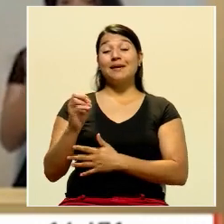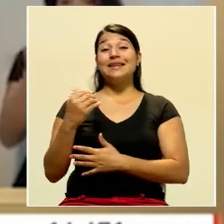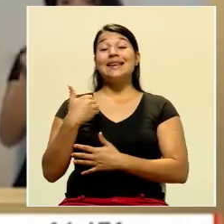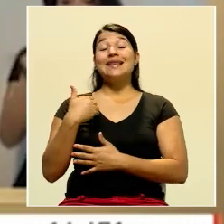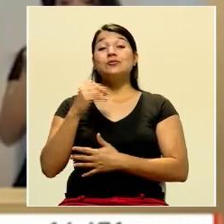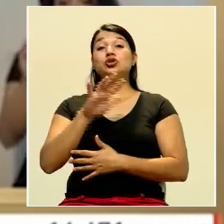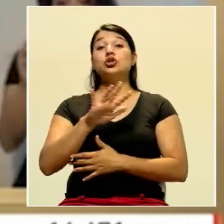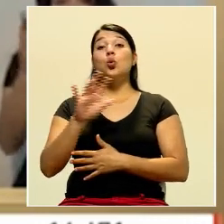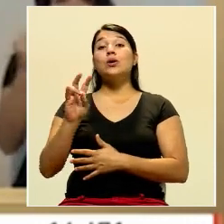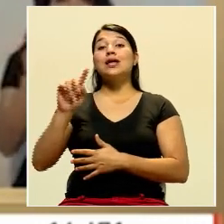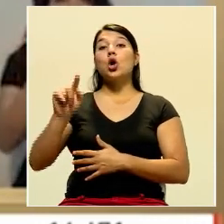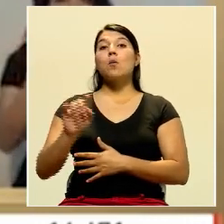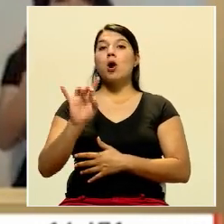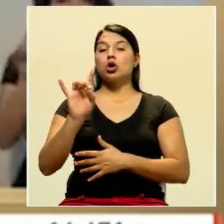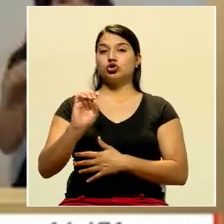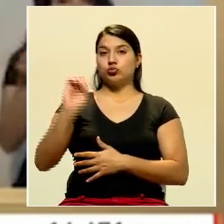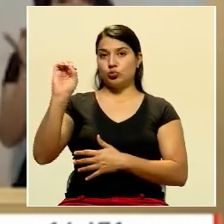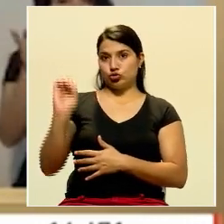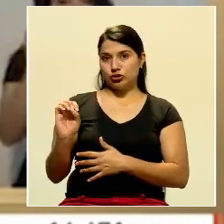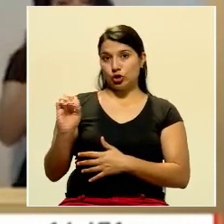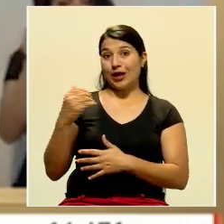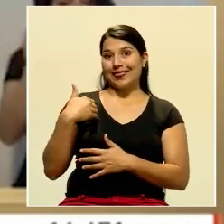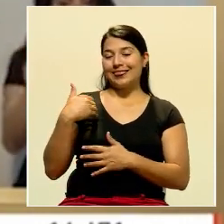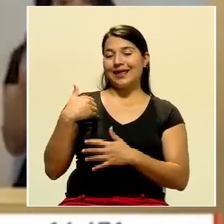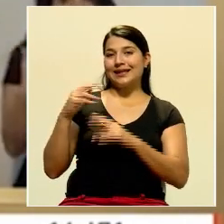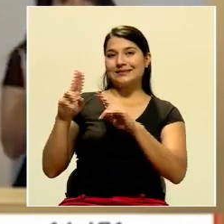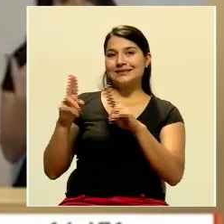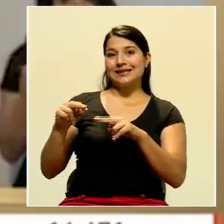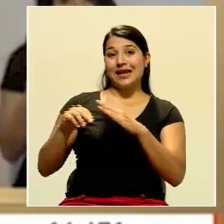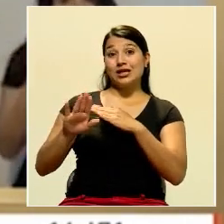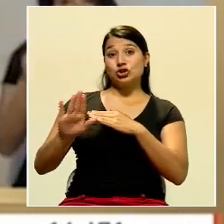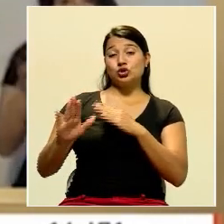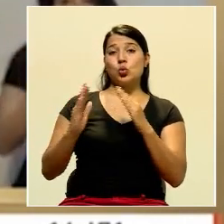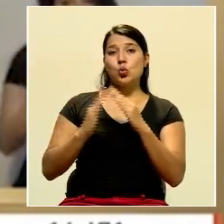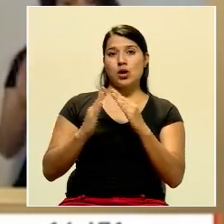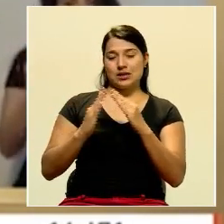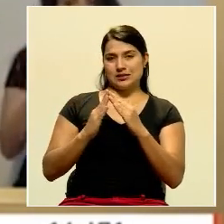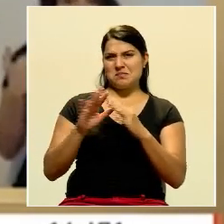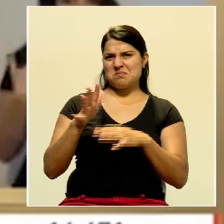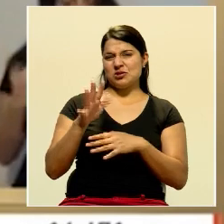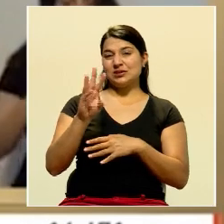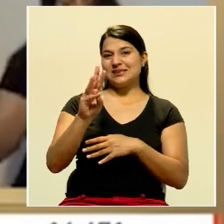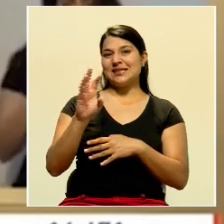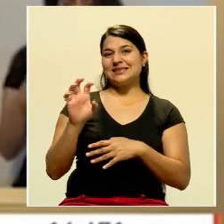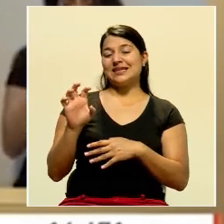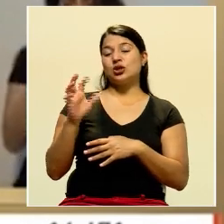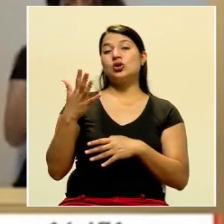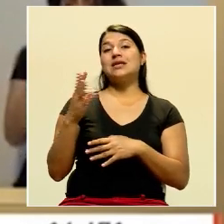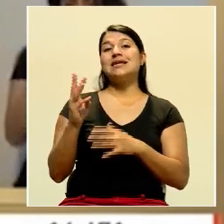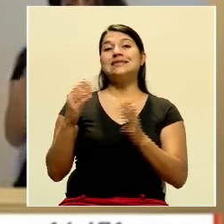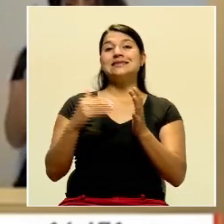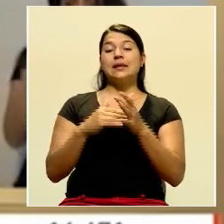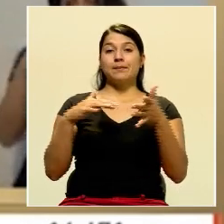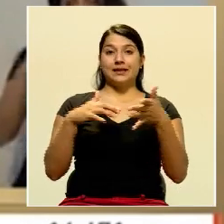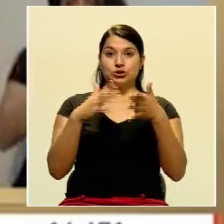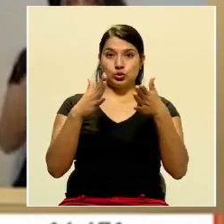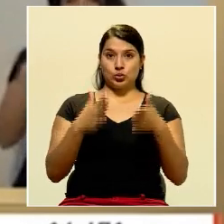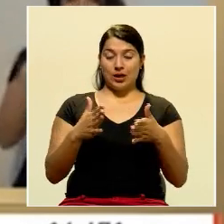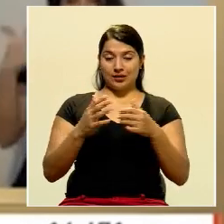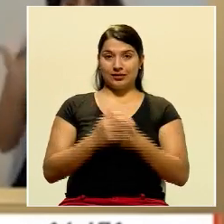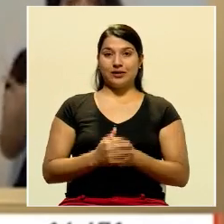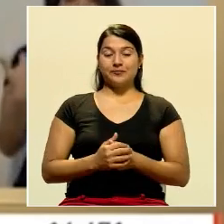un 57,8% que poseen conectividad en sus hogares. Esto es alrededor de 616.000